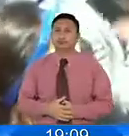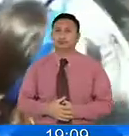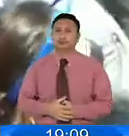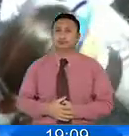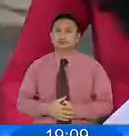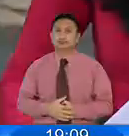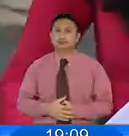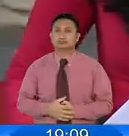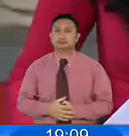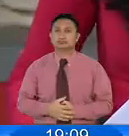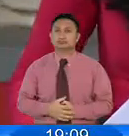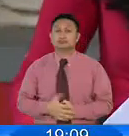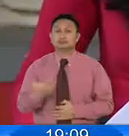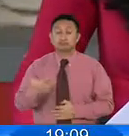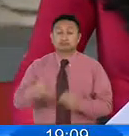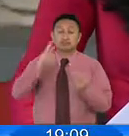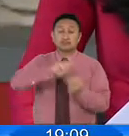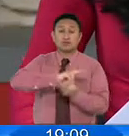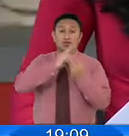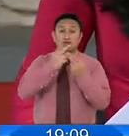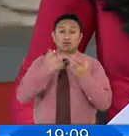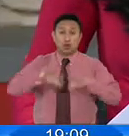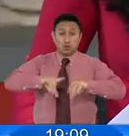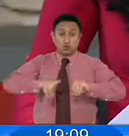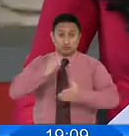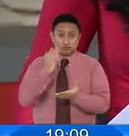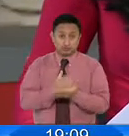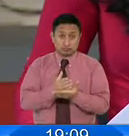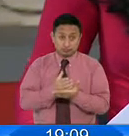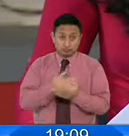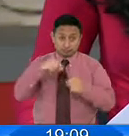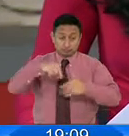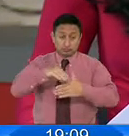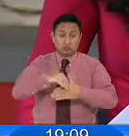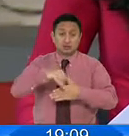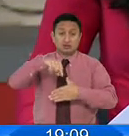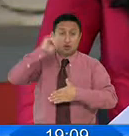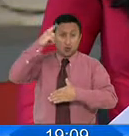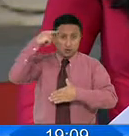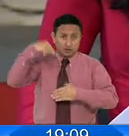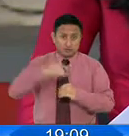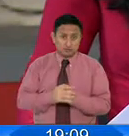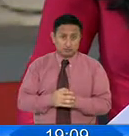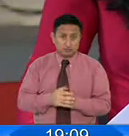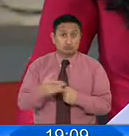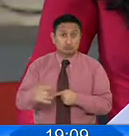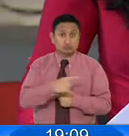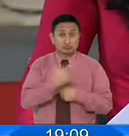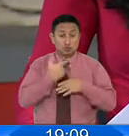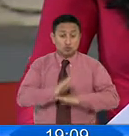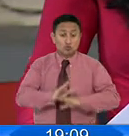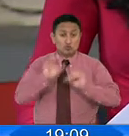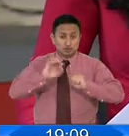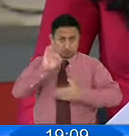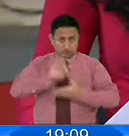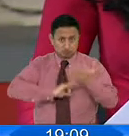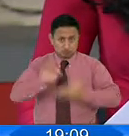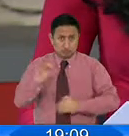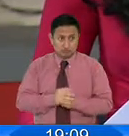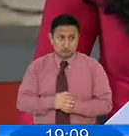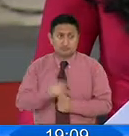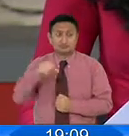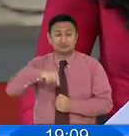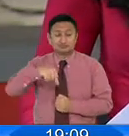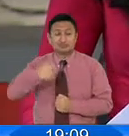las reformas anticorrupción es uno de los pendientes de este gobierno que está comprometido a que esto se apruebe pues forma parte de la